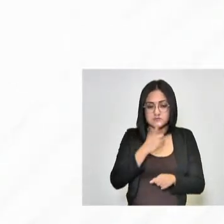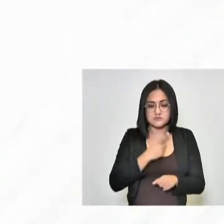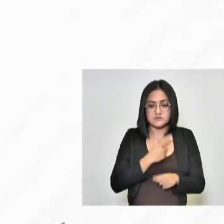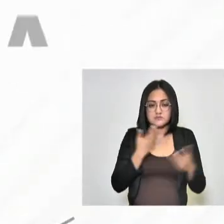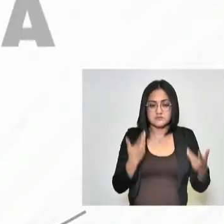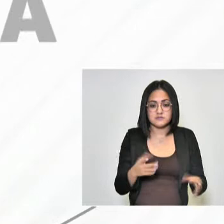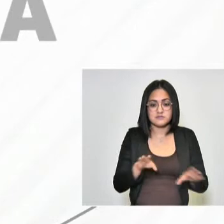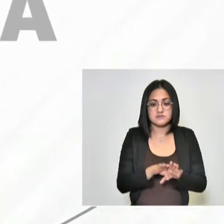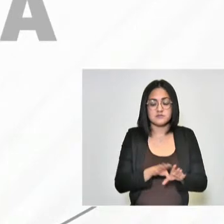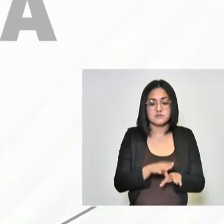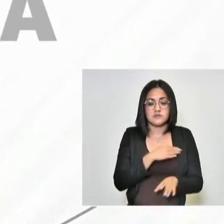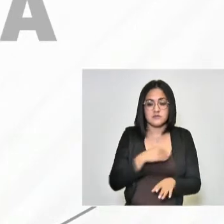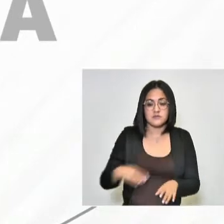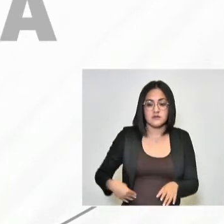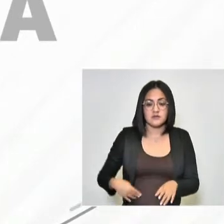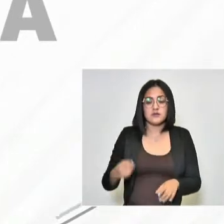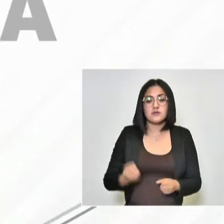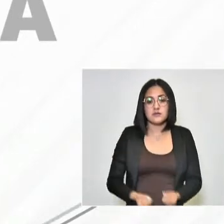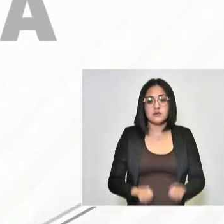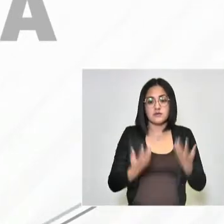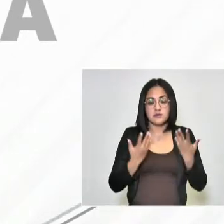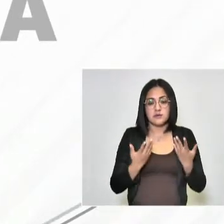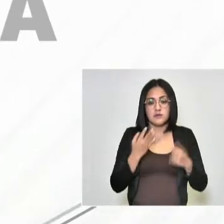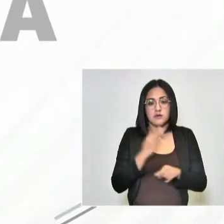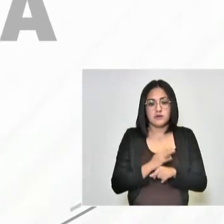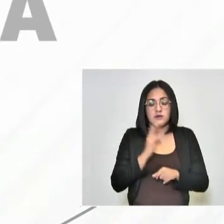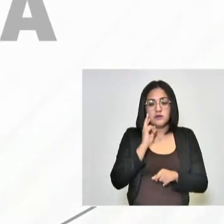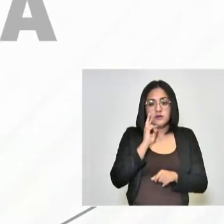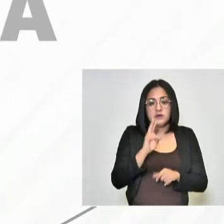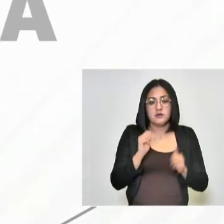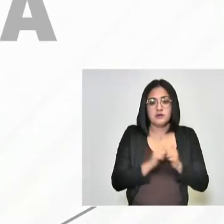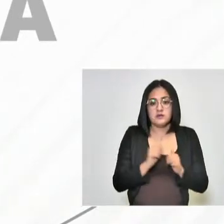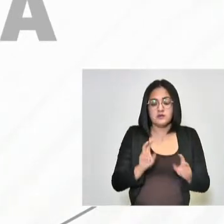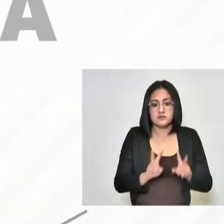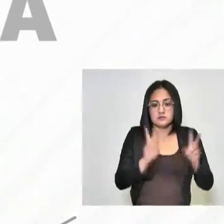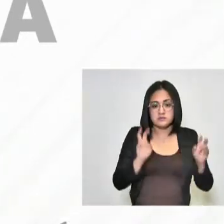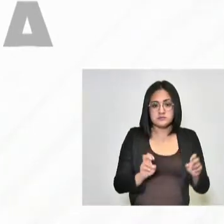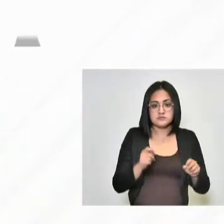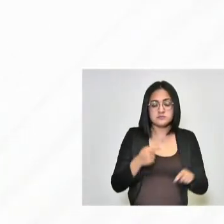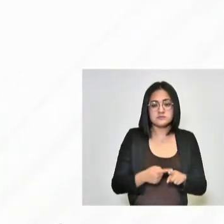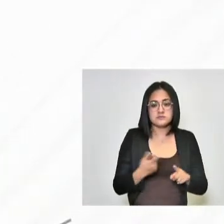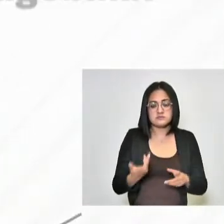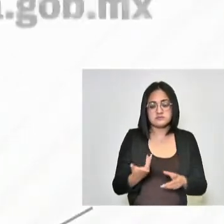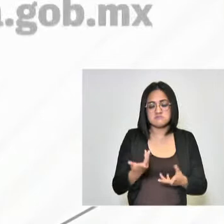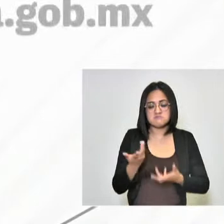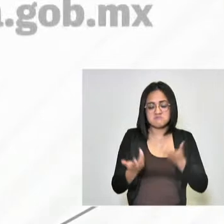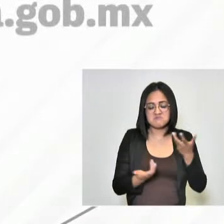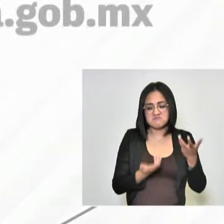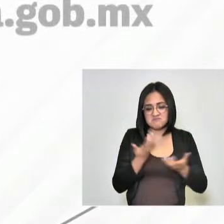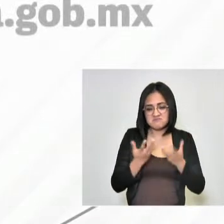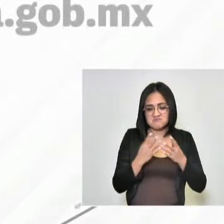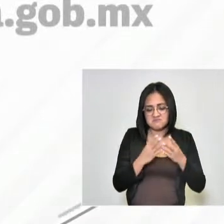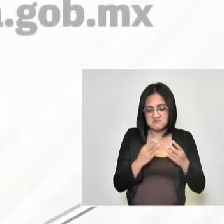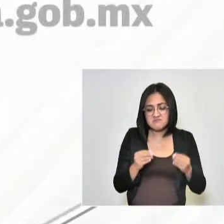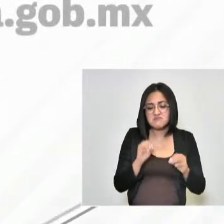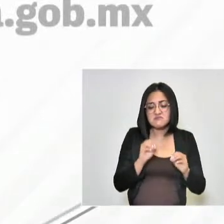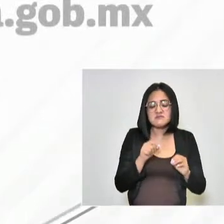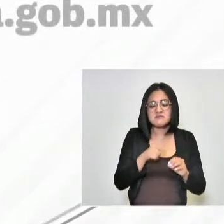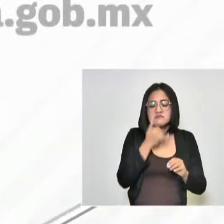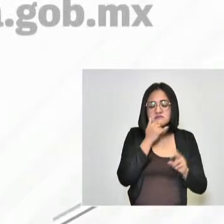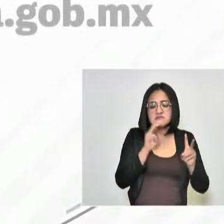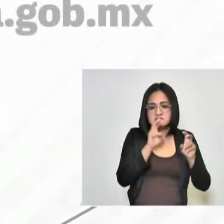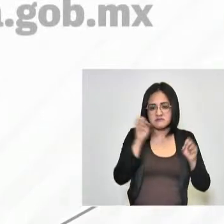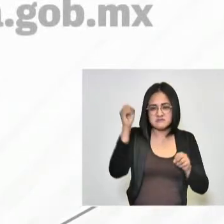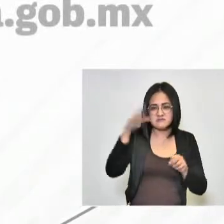la cantidad de municipios. ¿Cuántos son los que ubican con este tema de la sequía, pues producto por el fenómeno de la Niña? Y